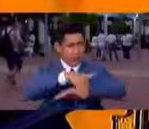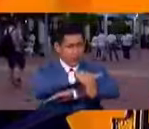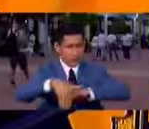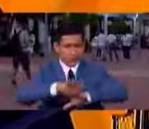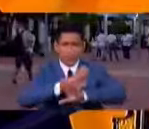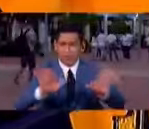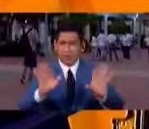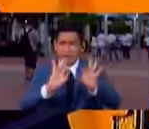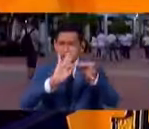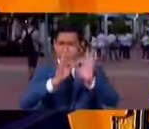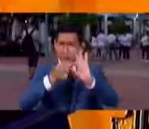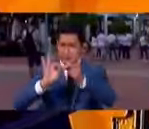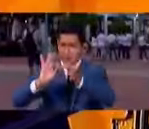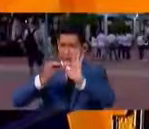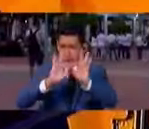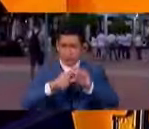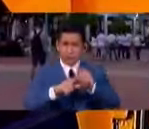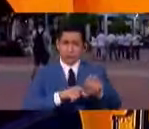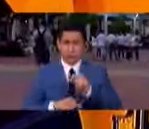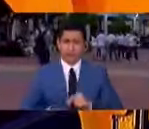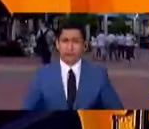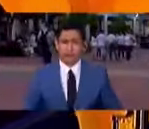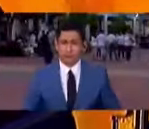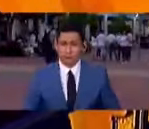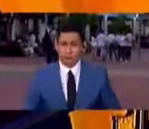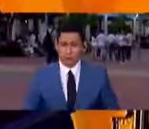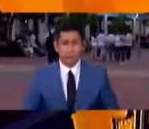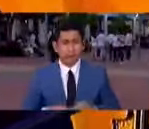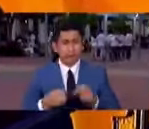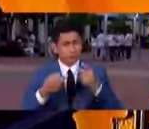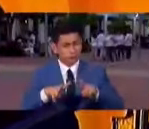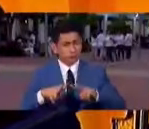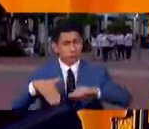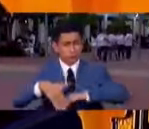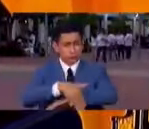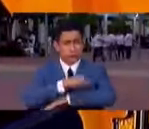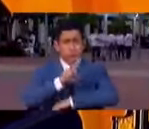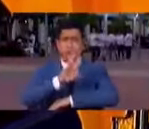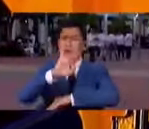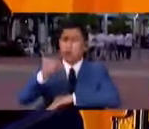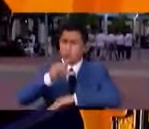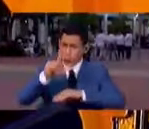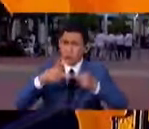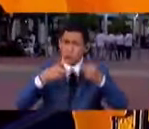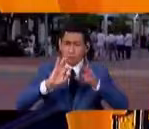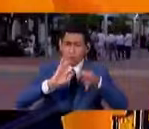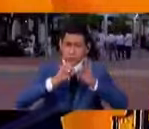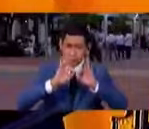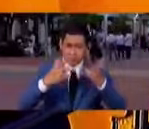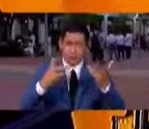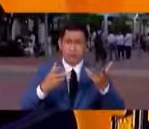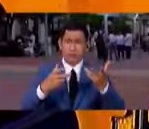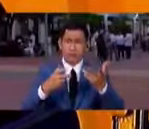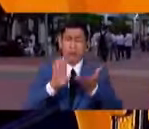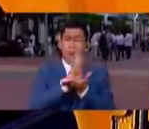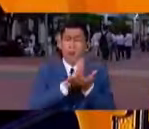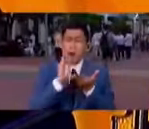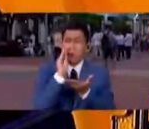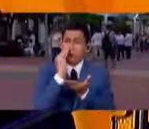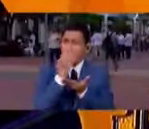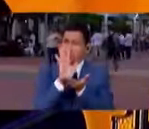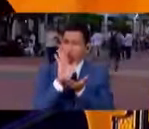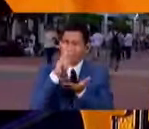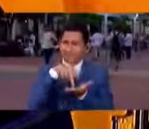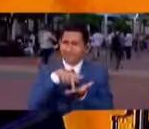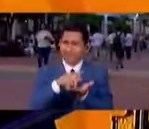avenida Roberto Serrano Rolando con la avenida 25 de Julio. Hermosa solución vial. Pavimentación cooperativa Flor de Bastión, bloque